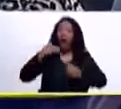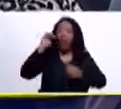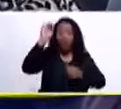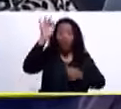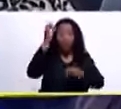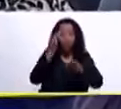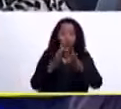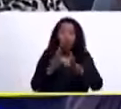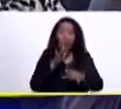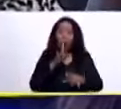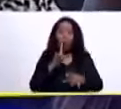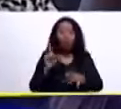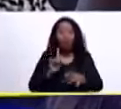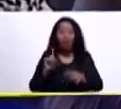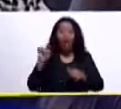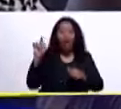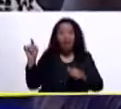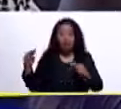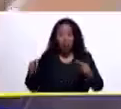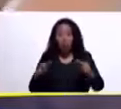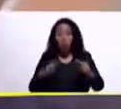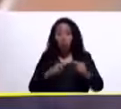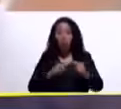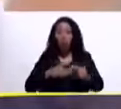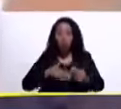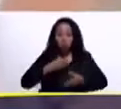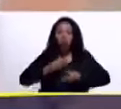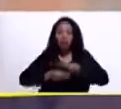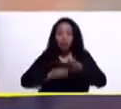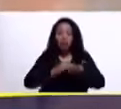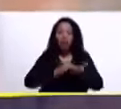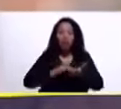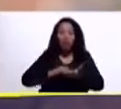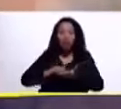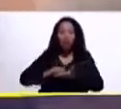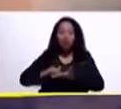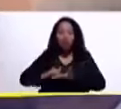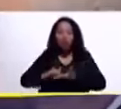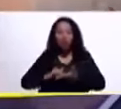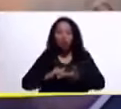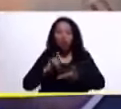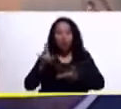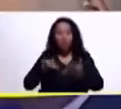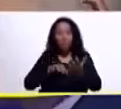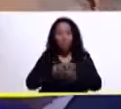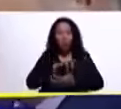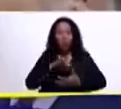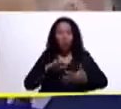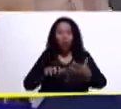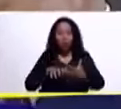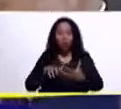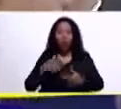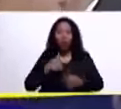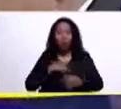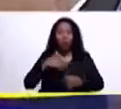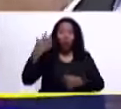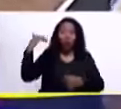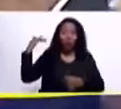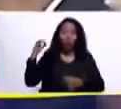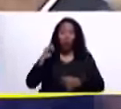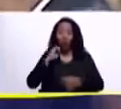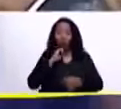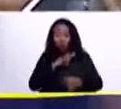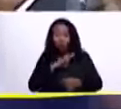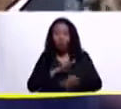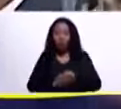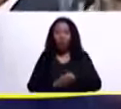Esa negociación, ese encuentro, fue posible para resolver ese problema que lo teníamos en puerta. Es